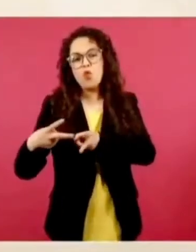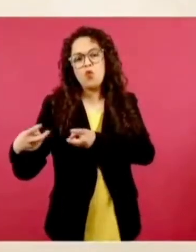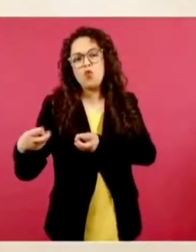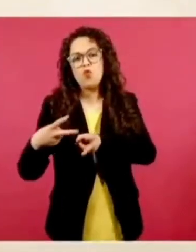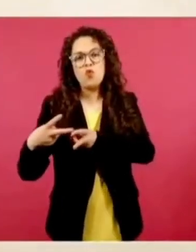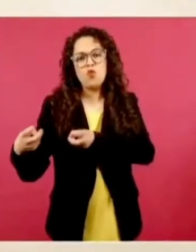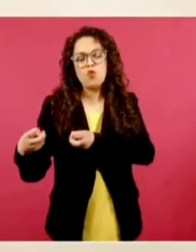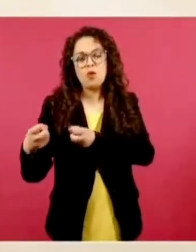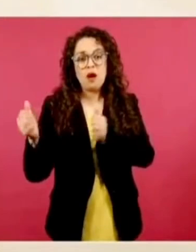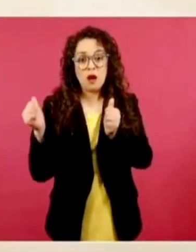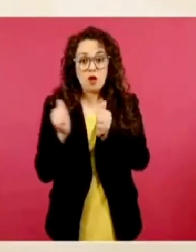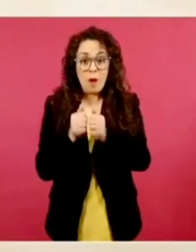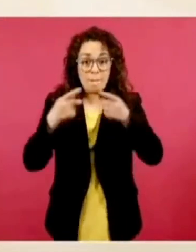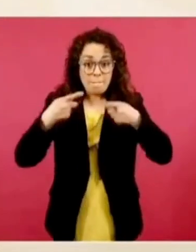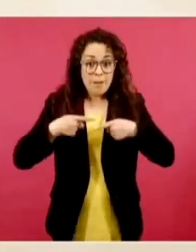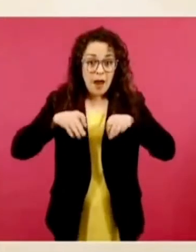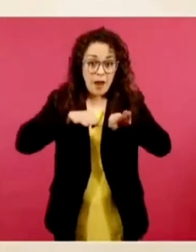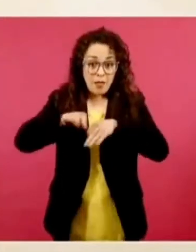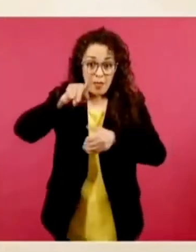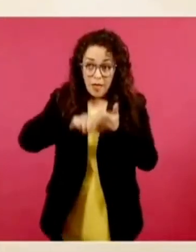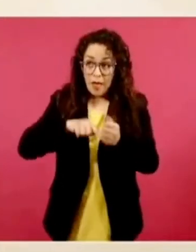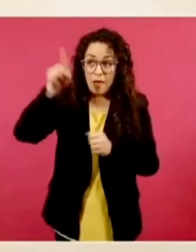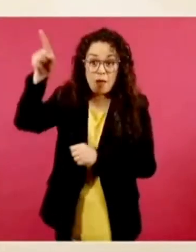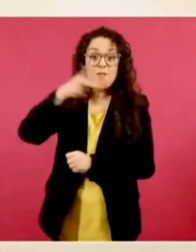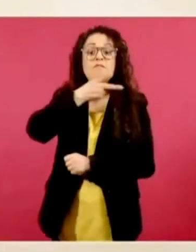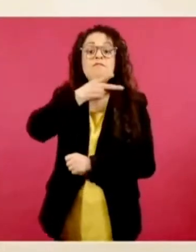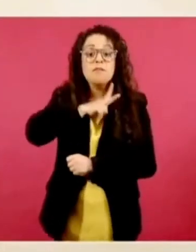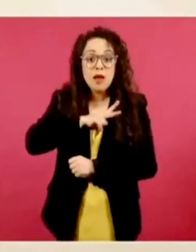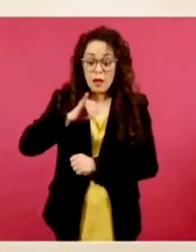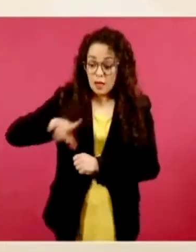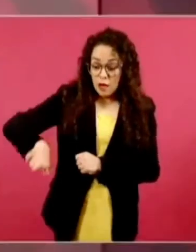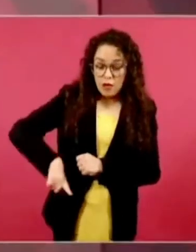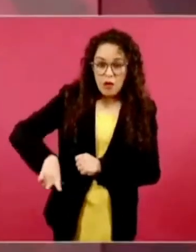de funcionarios de Pemex y del gobierno